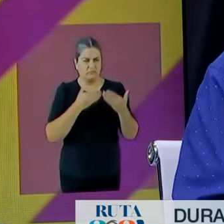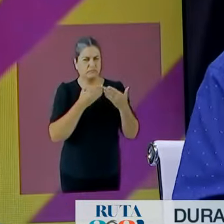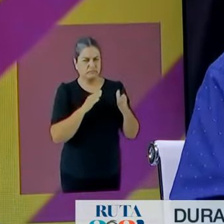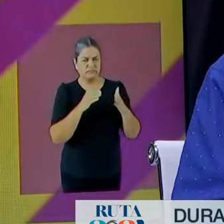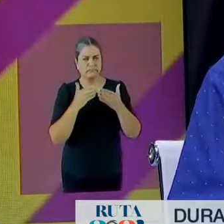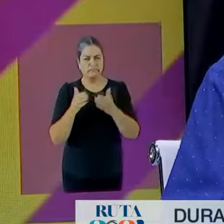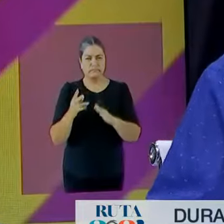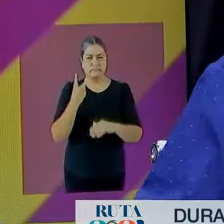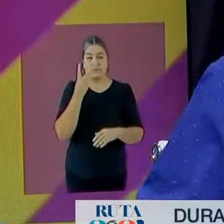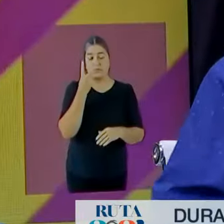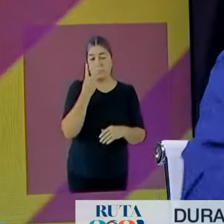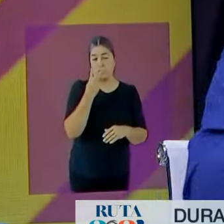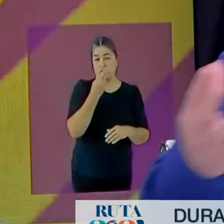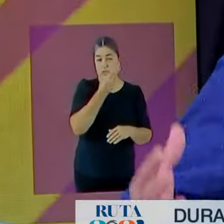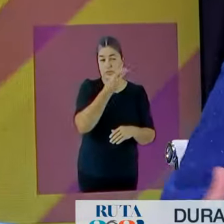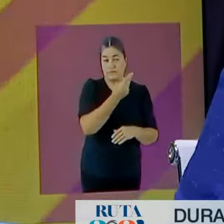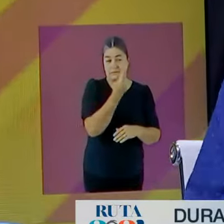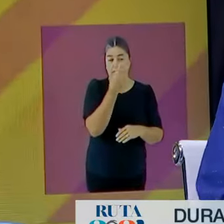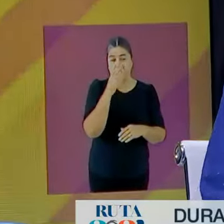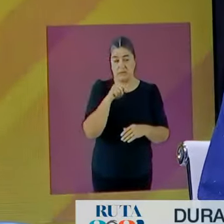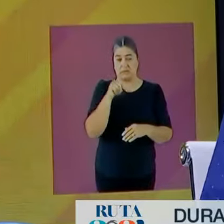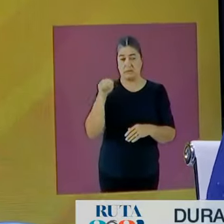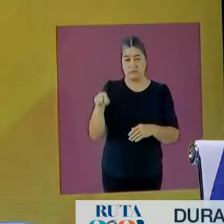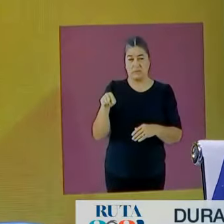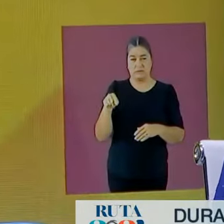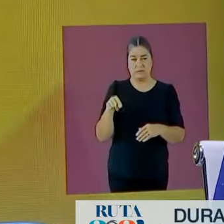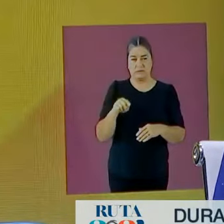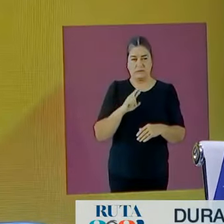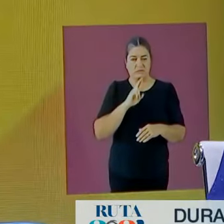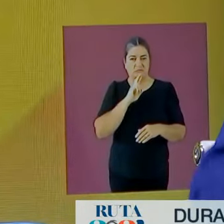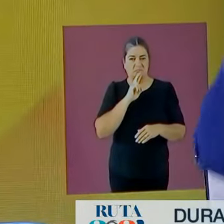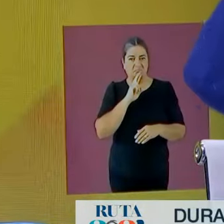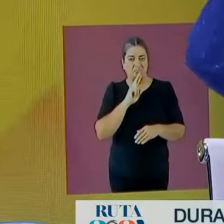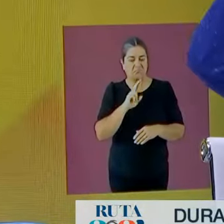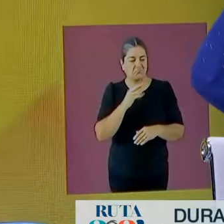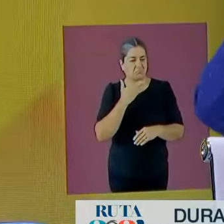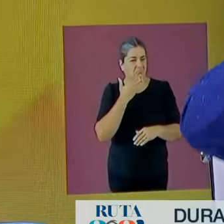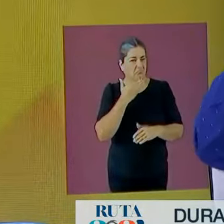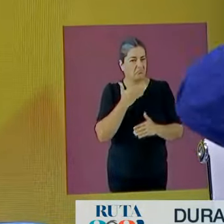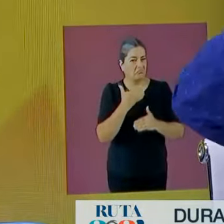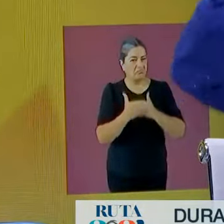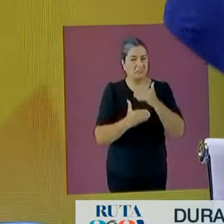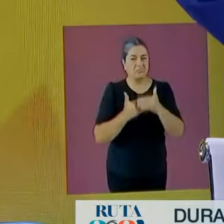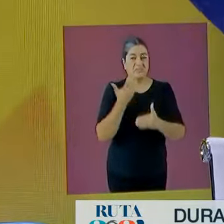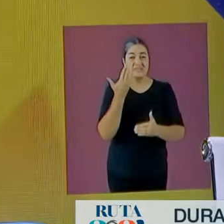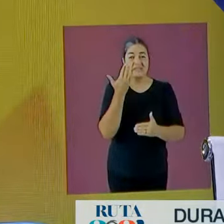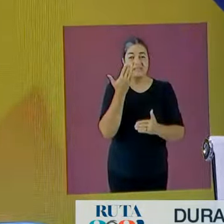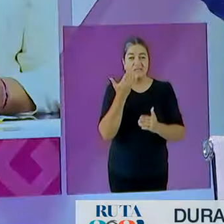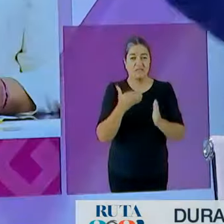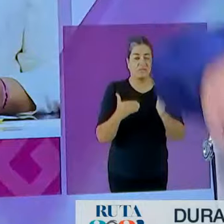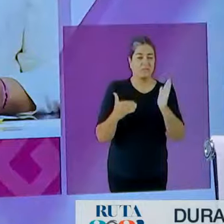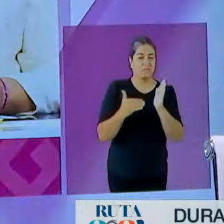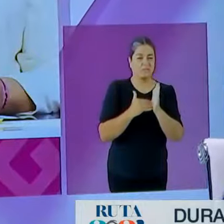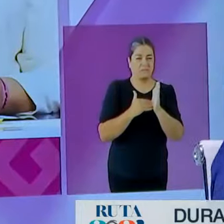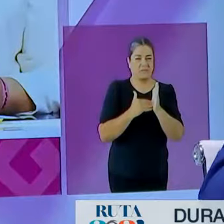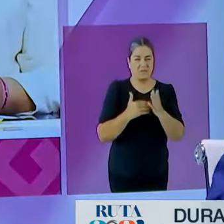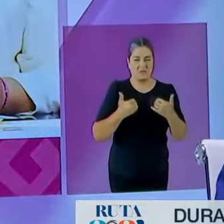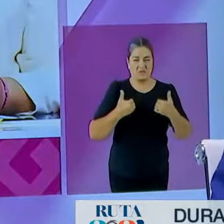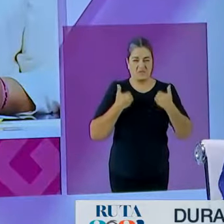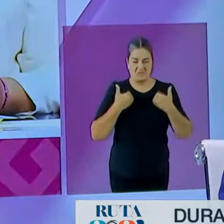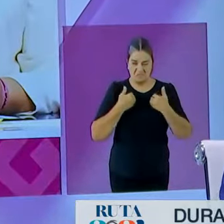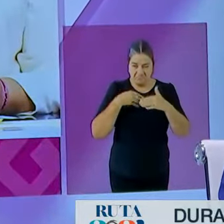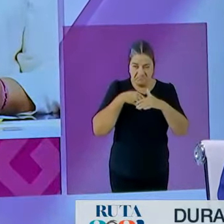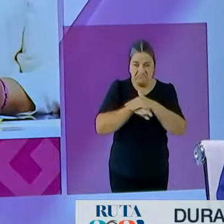sexenio anterior, donde había una conciencia de la gran corrupción que había, porque nadie sacaba un pañuelito blanco diciendo ya acabé la corrupción acá, sino que